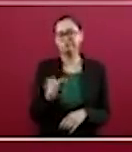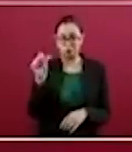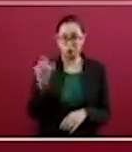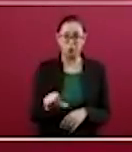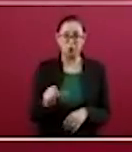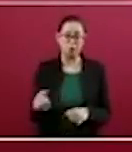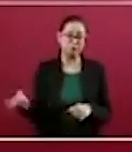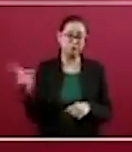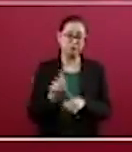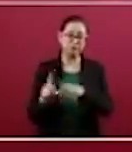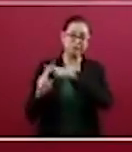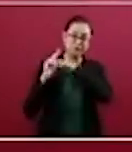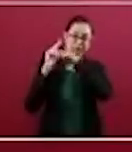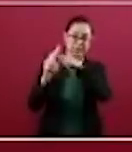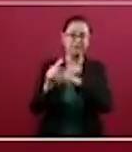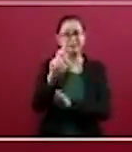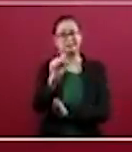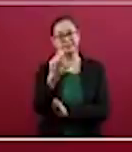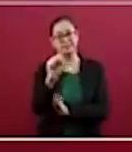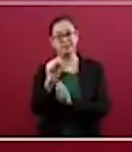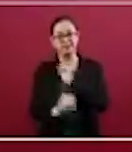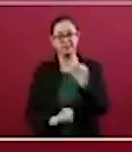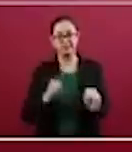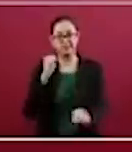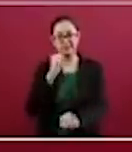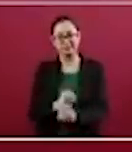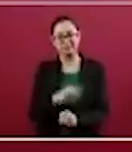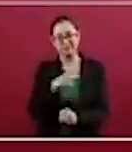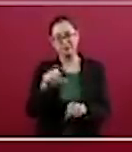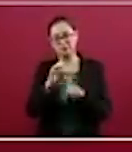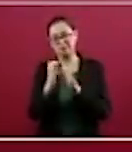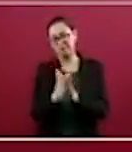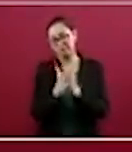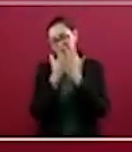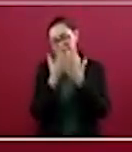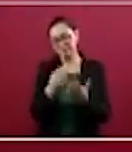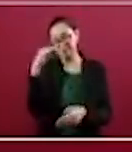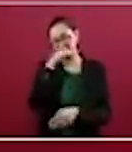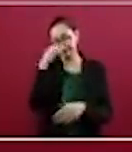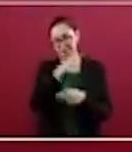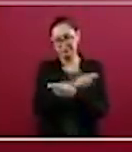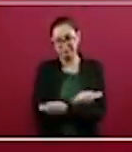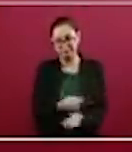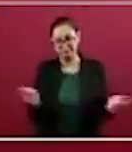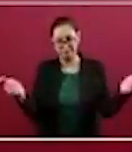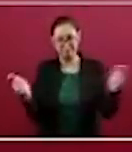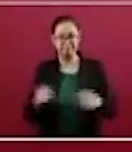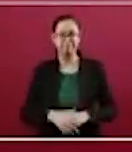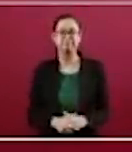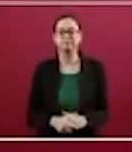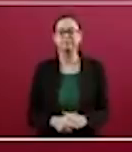nuevo aniversario, 60 años de la Comisión de Libros de Texto Gratuito. Yo le doy la